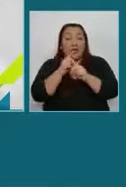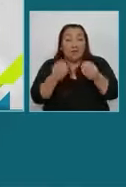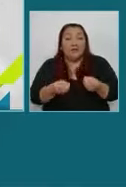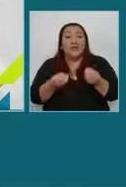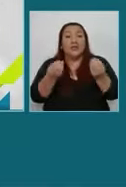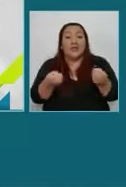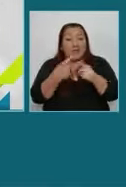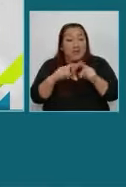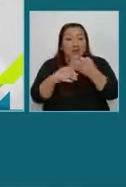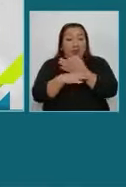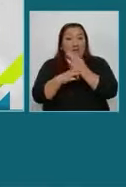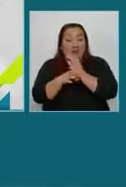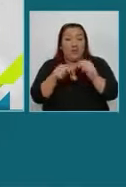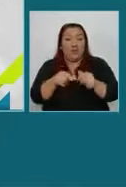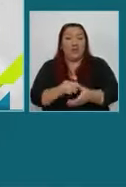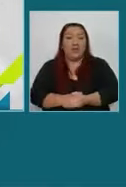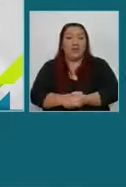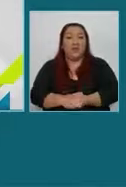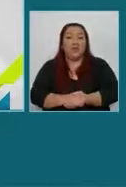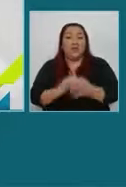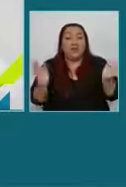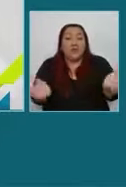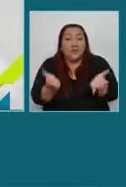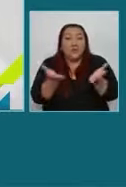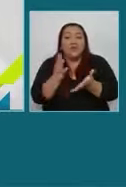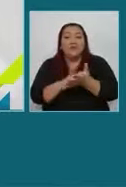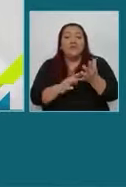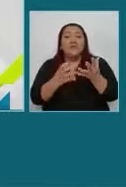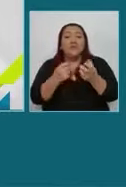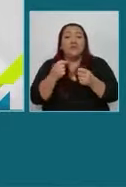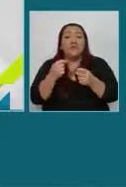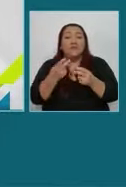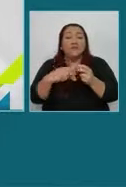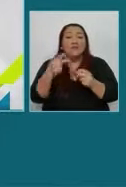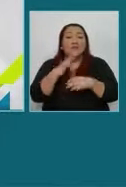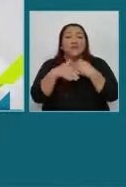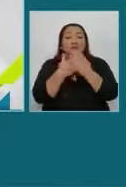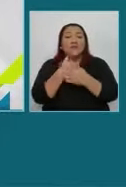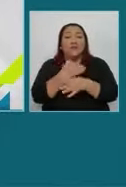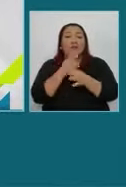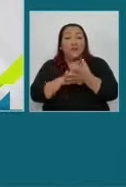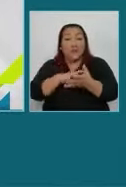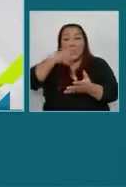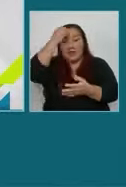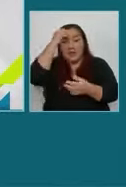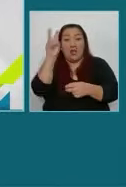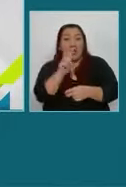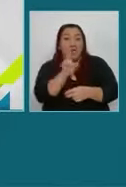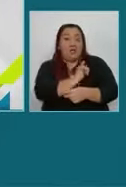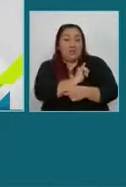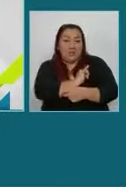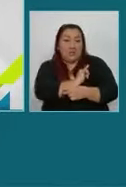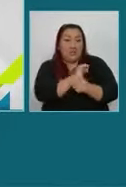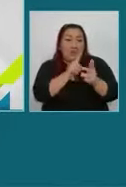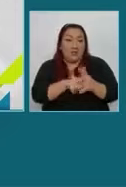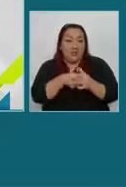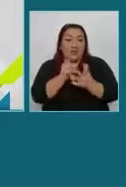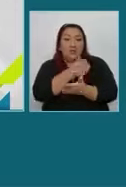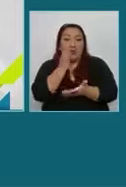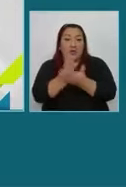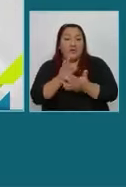en las diferentes formas, lo que promueven es un incremento en las capacidades y el aprendizaje en ambas instituciones a partir de